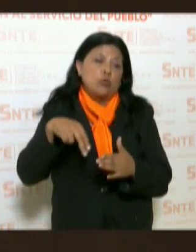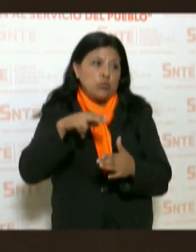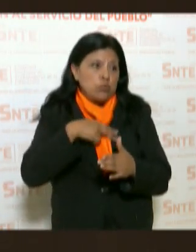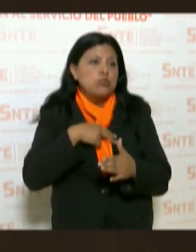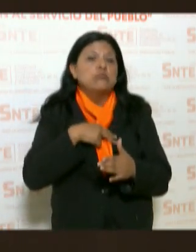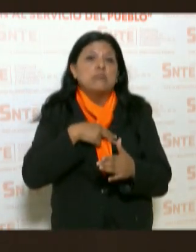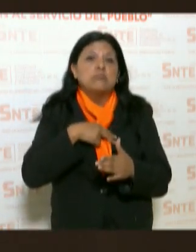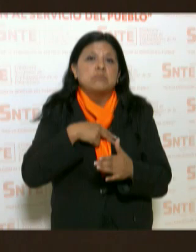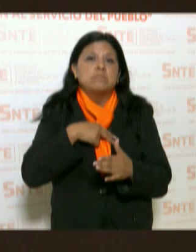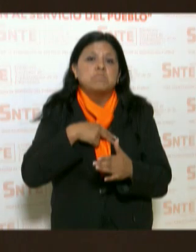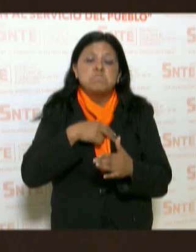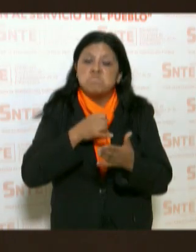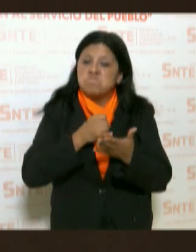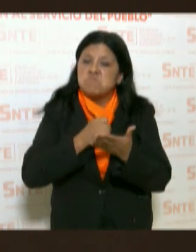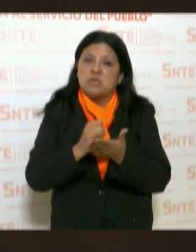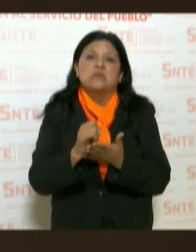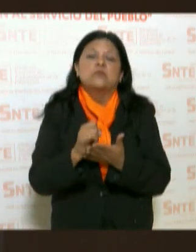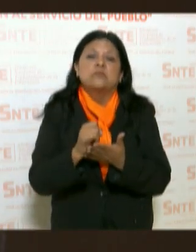con